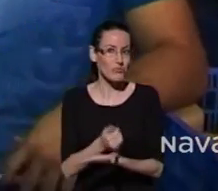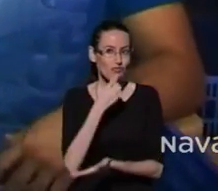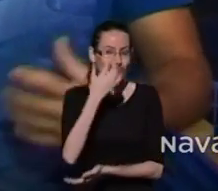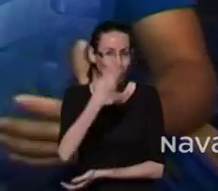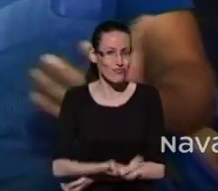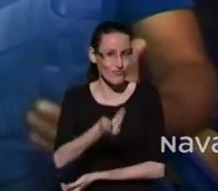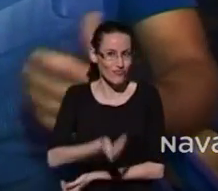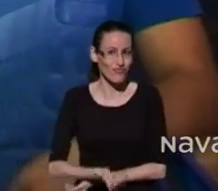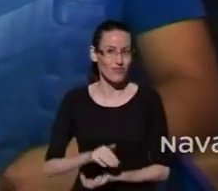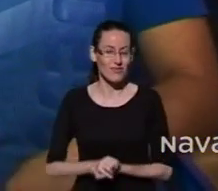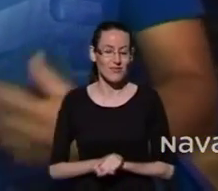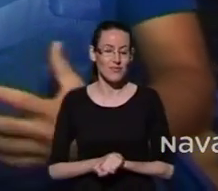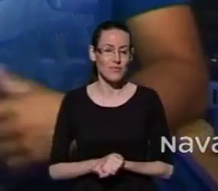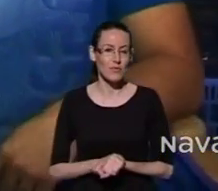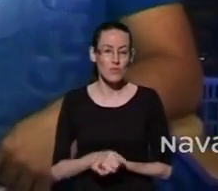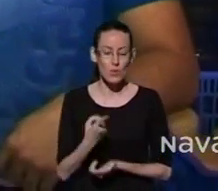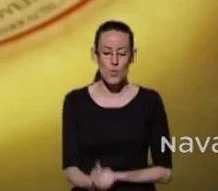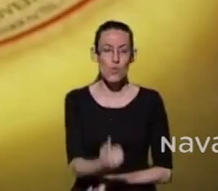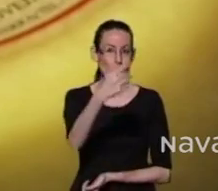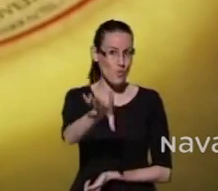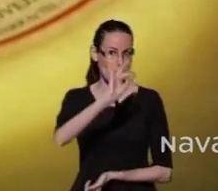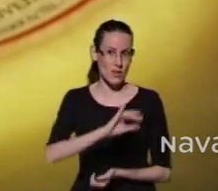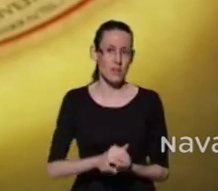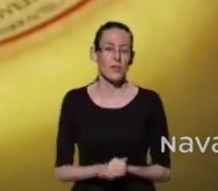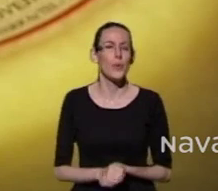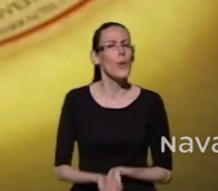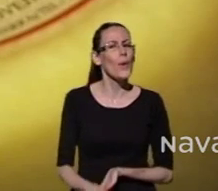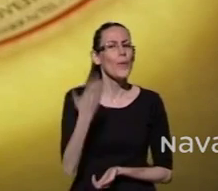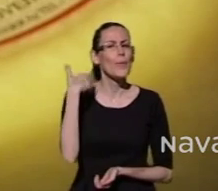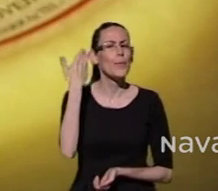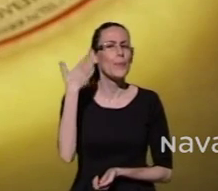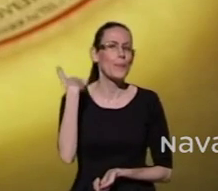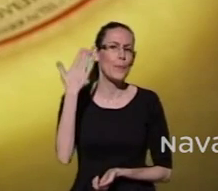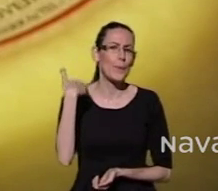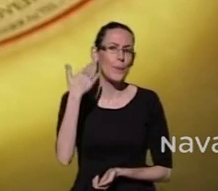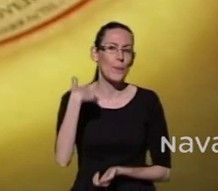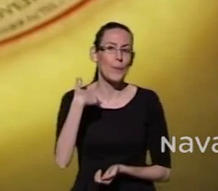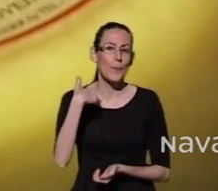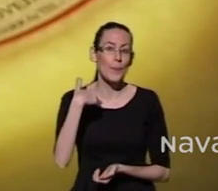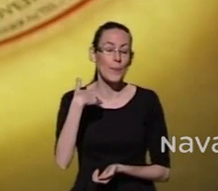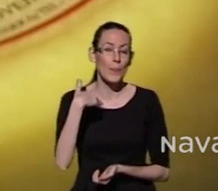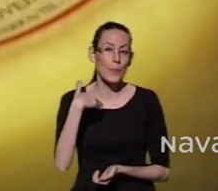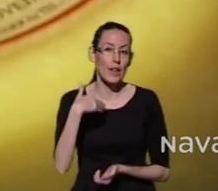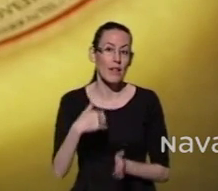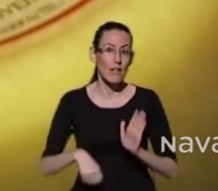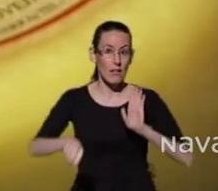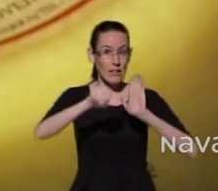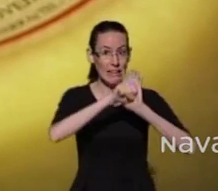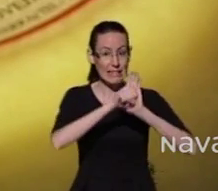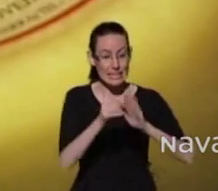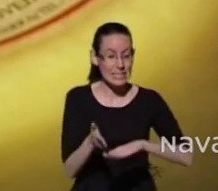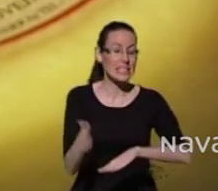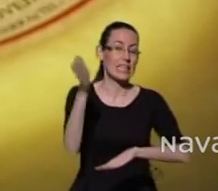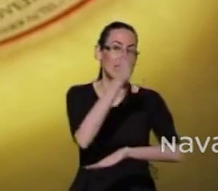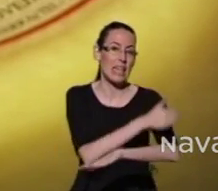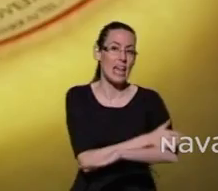te parece a ti que sería el queso que hay en la cámara. Hace muchos años, antes de que se creara la denominación, entonces empezamos con nuestra marca,